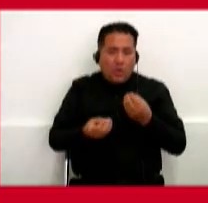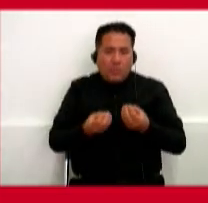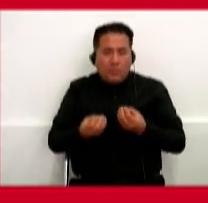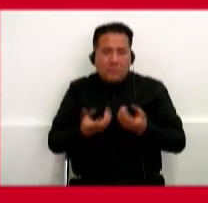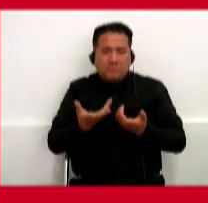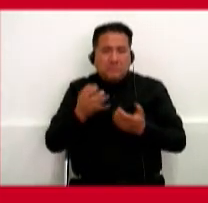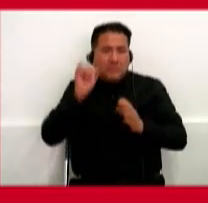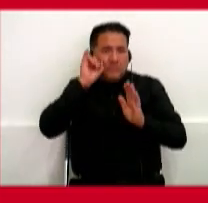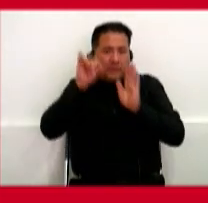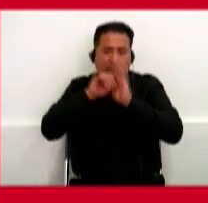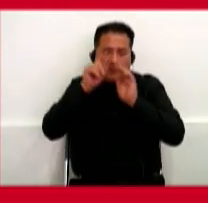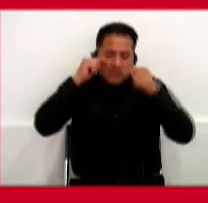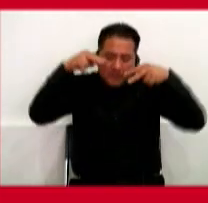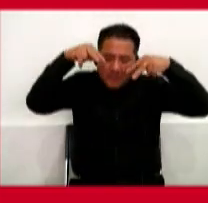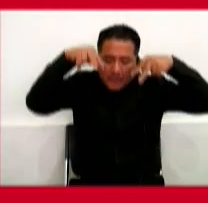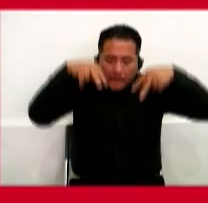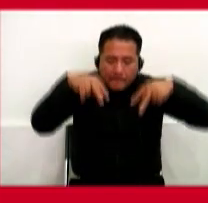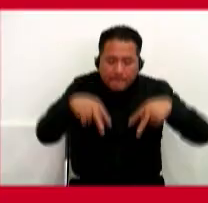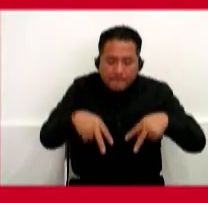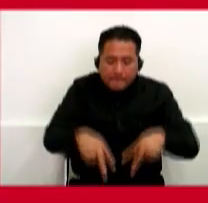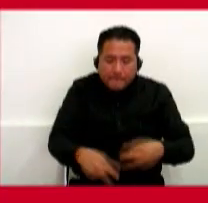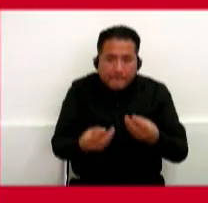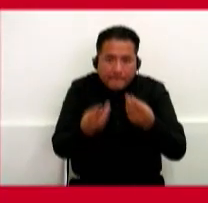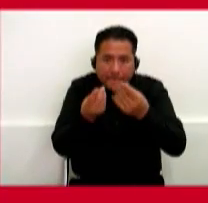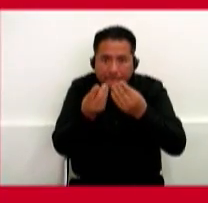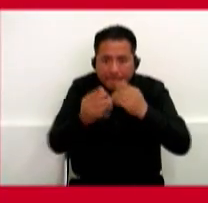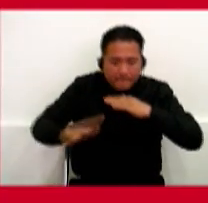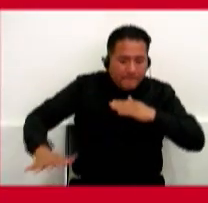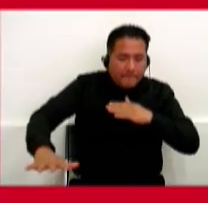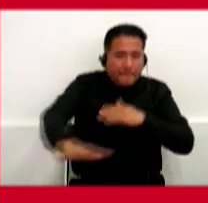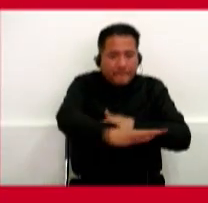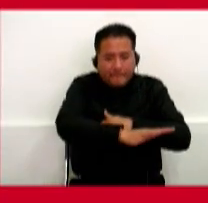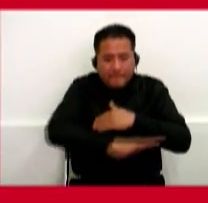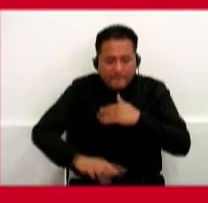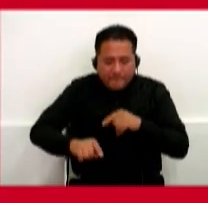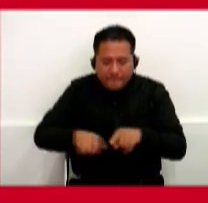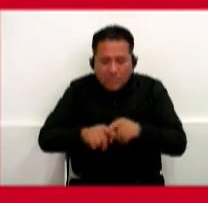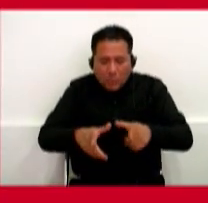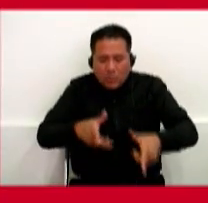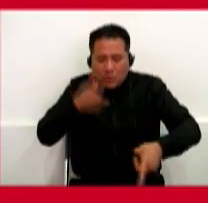alta resolución que nos va a permitir el poder integrar toda esta información.